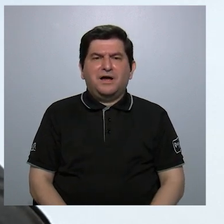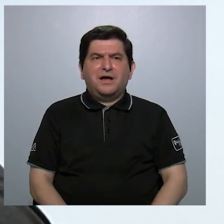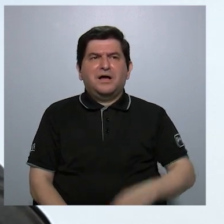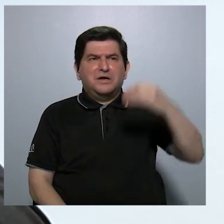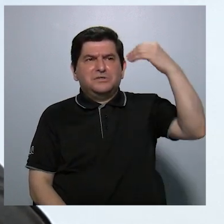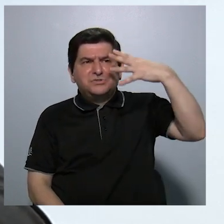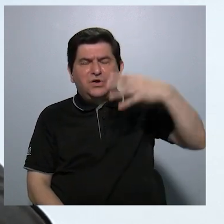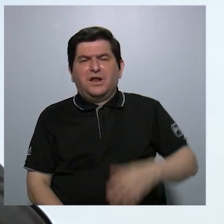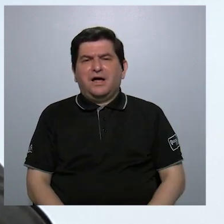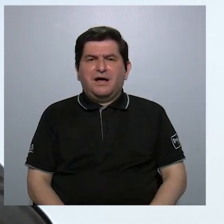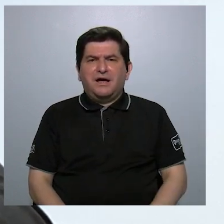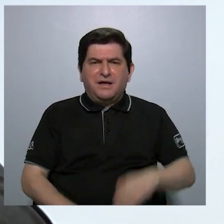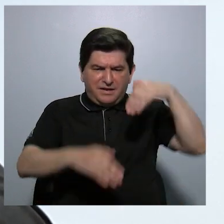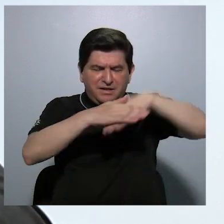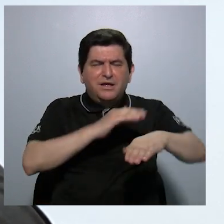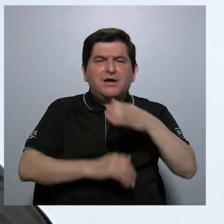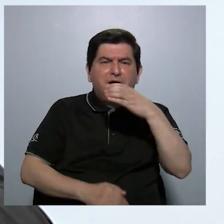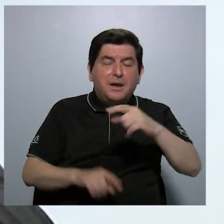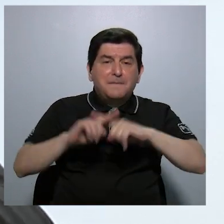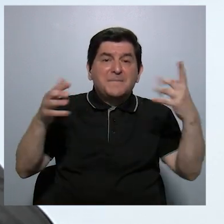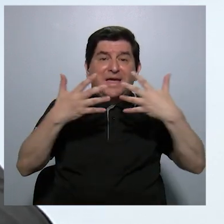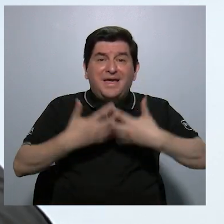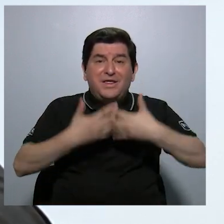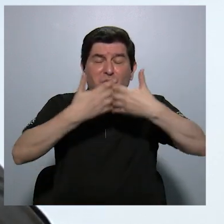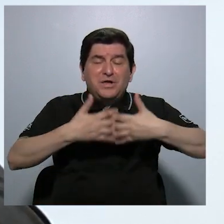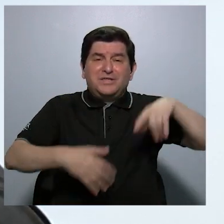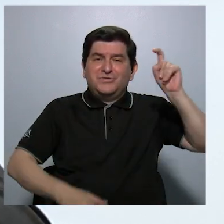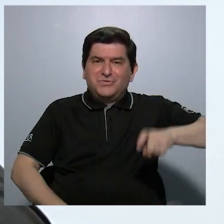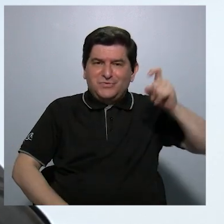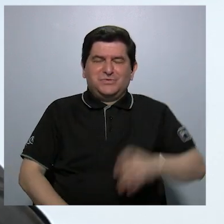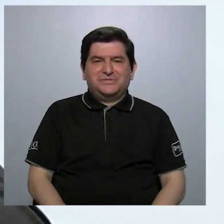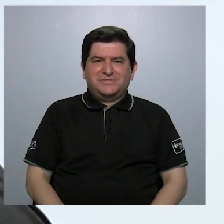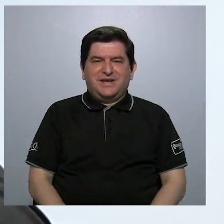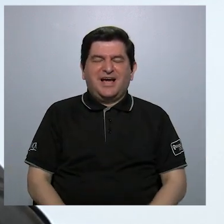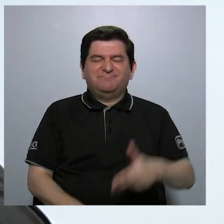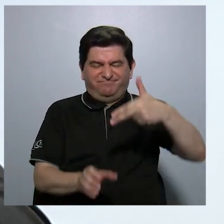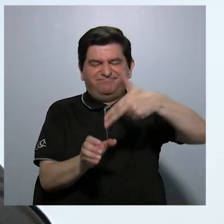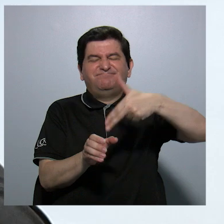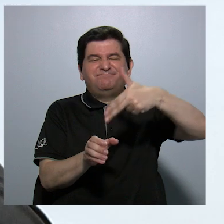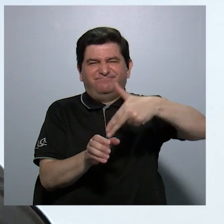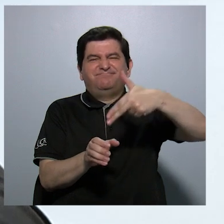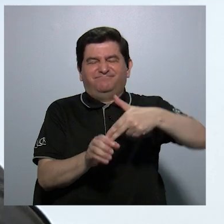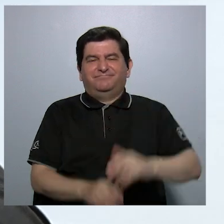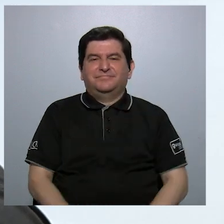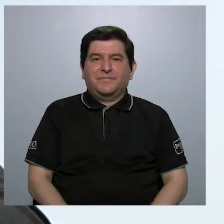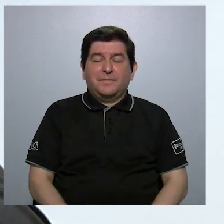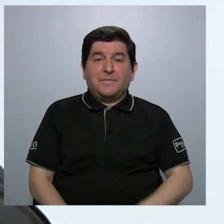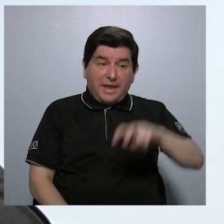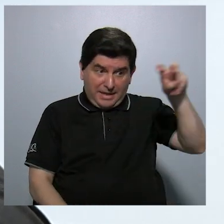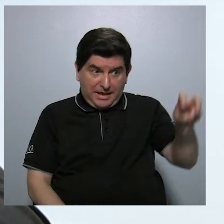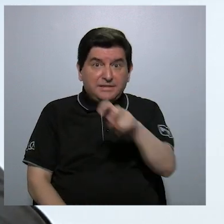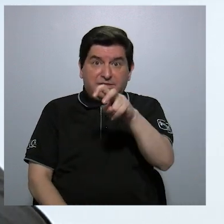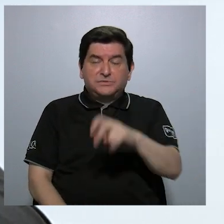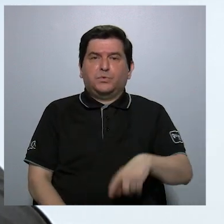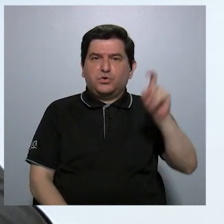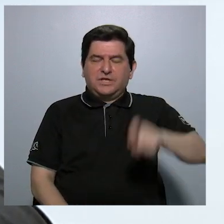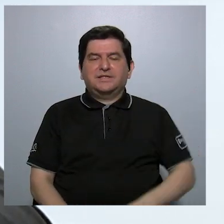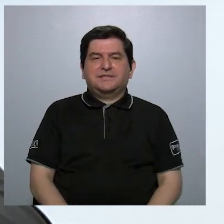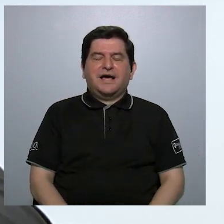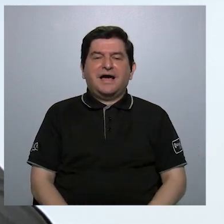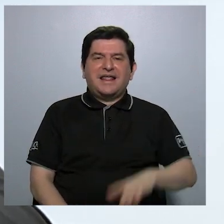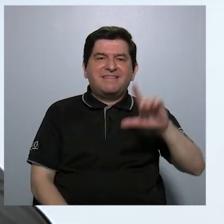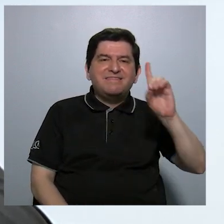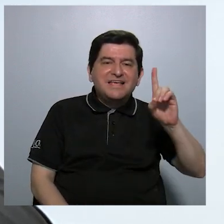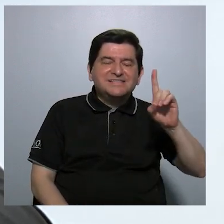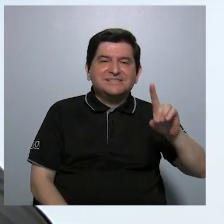geotérmica. Sin embargo, la industria todavía depende mucho de lo que es de fuentes fósiles para lo que es el transporte. Ocupamos